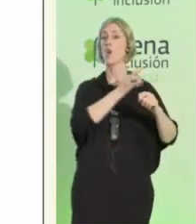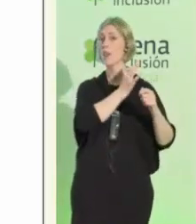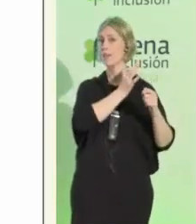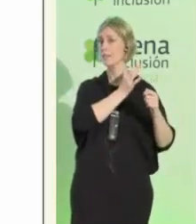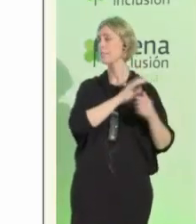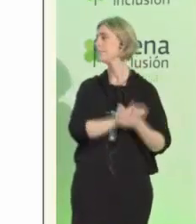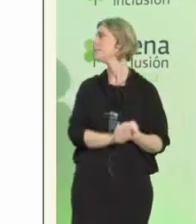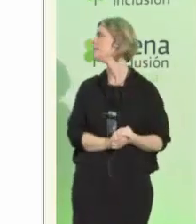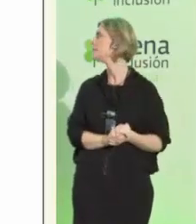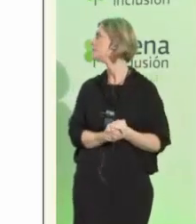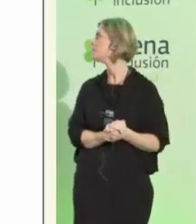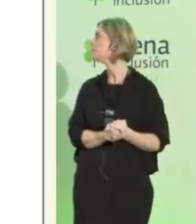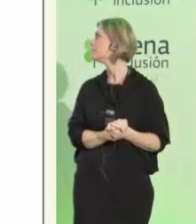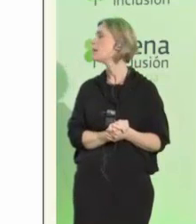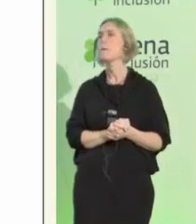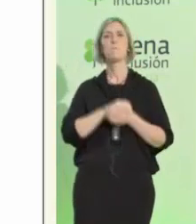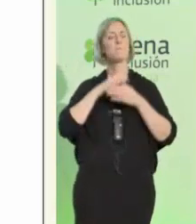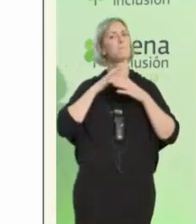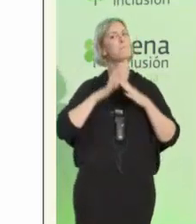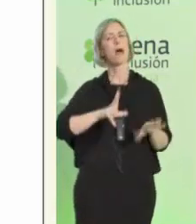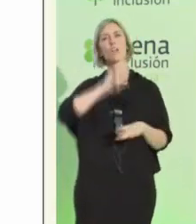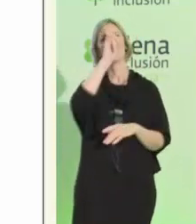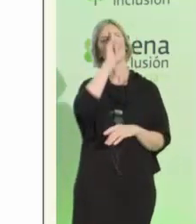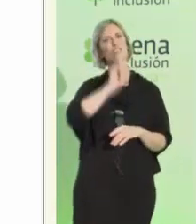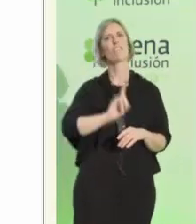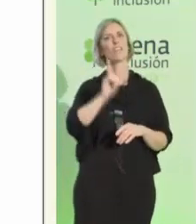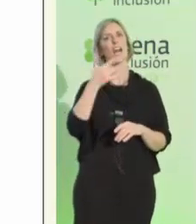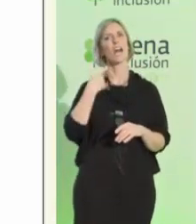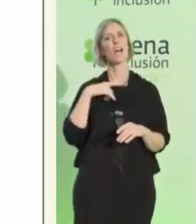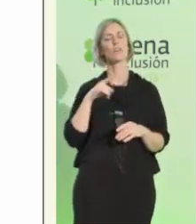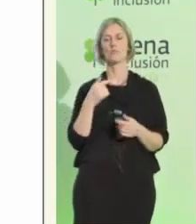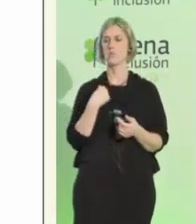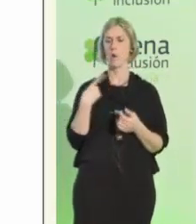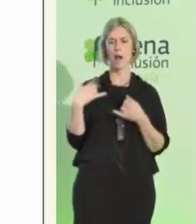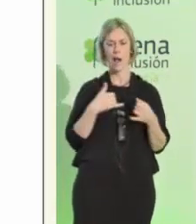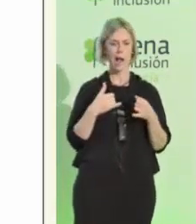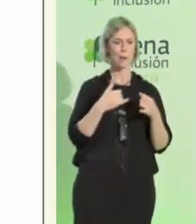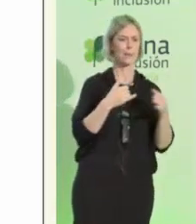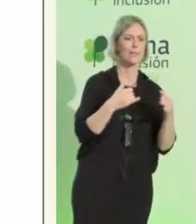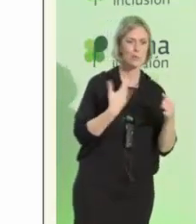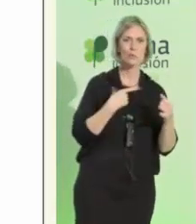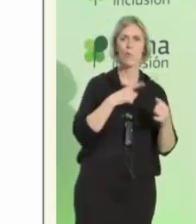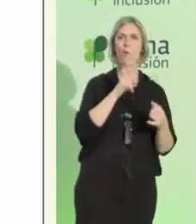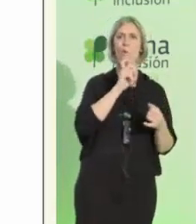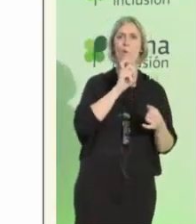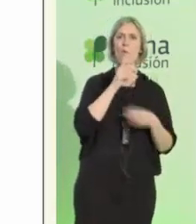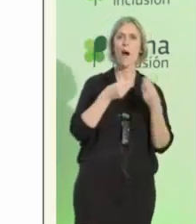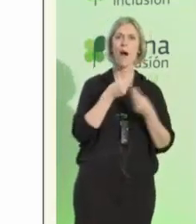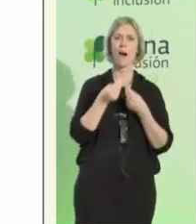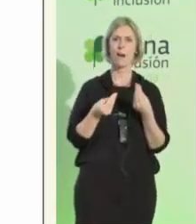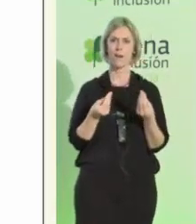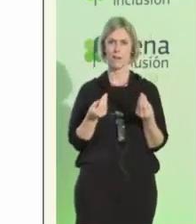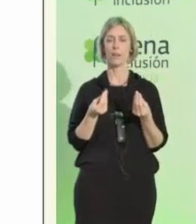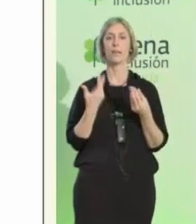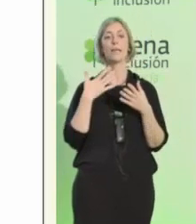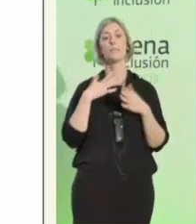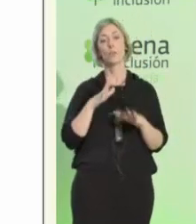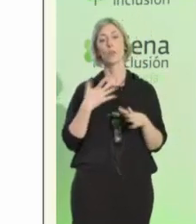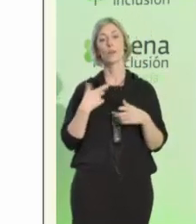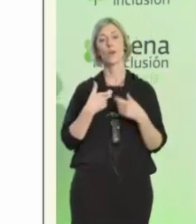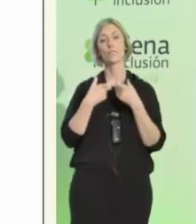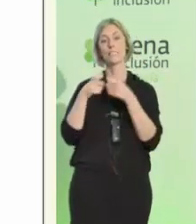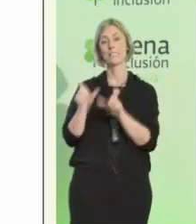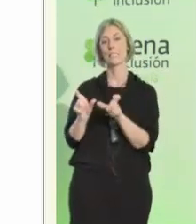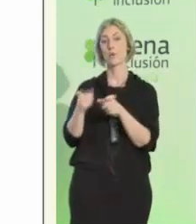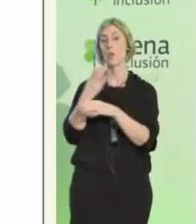pero no sabía cuál podría ser el camino para llevarlo. Y con su tipo de discapacidad no sabía